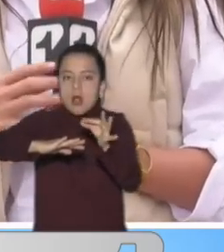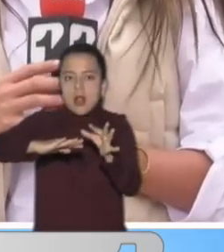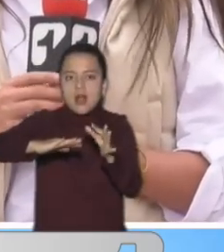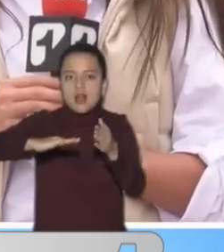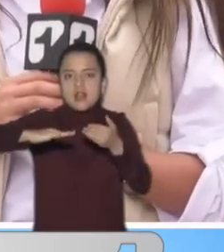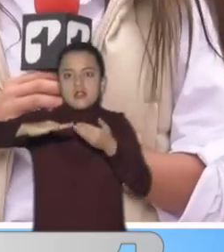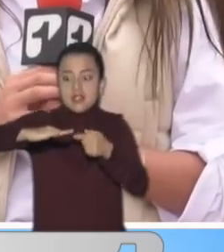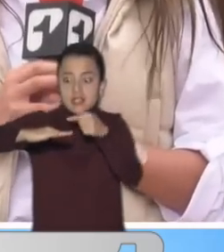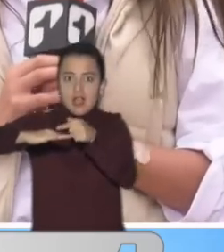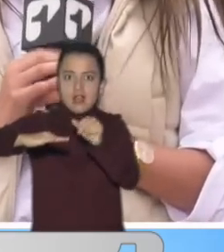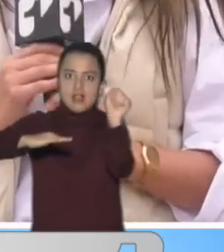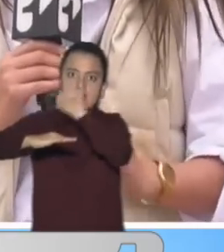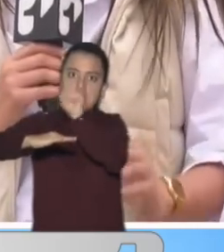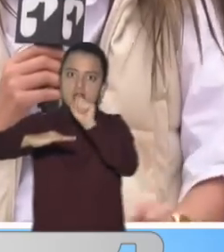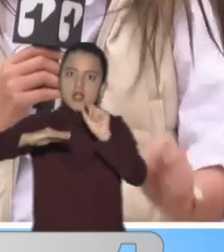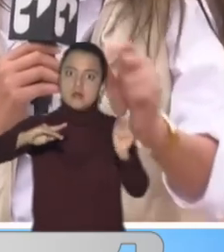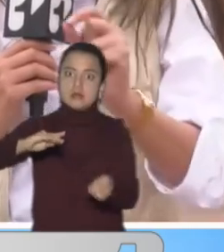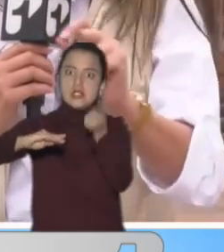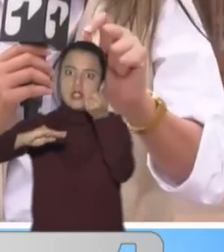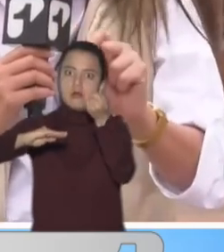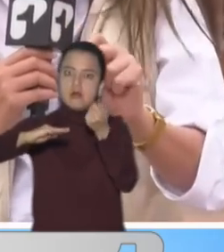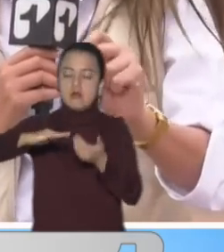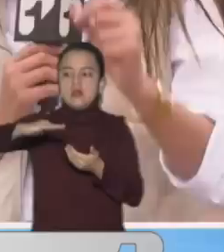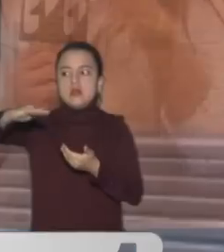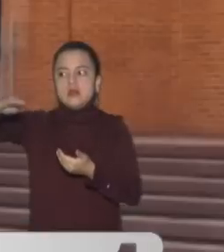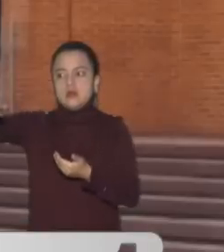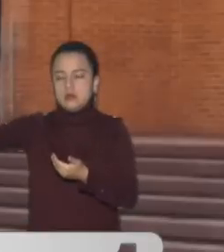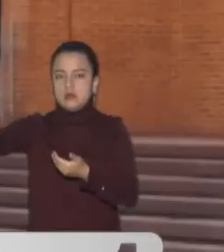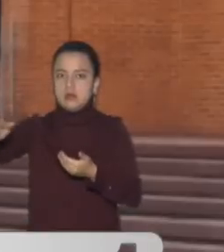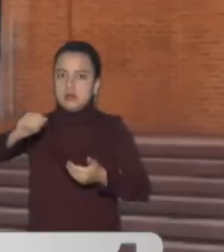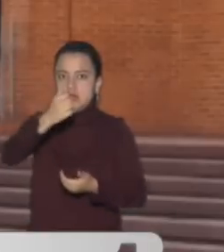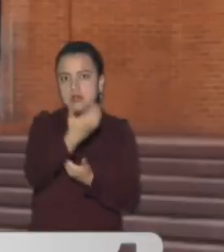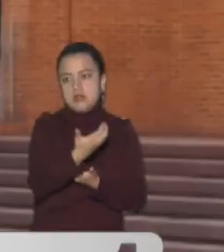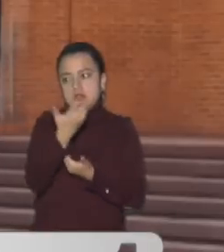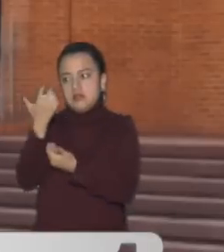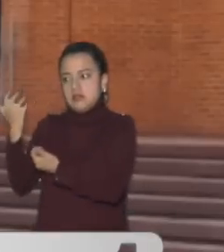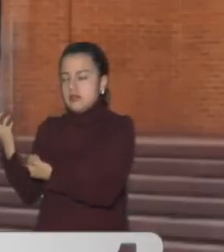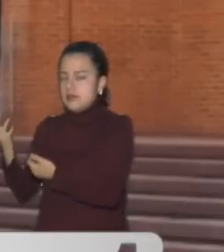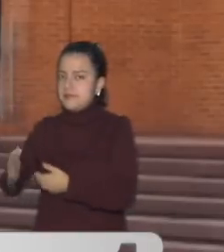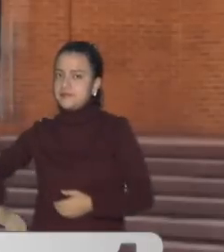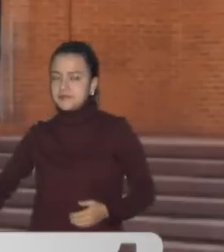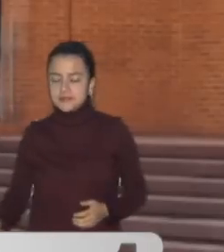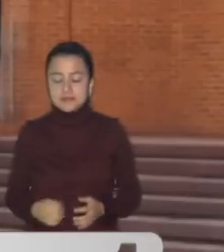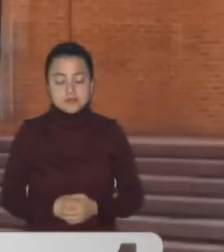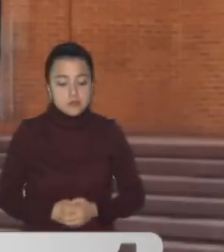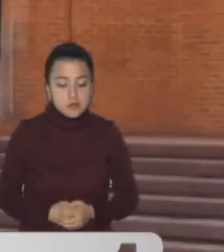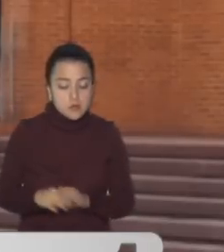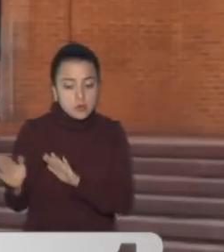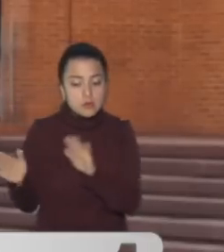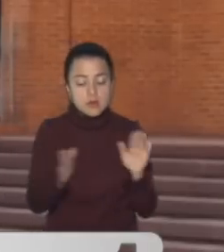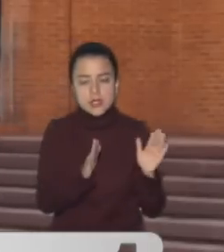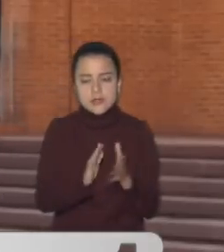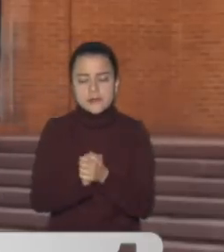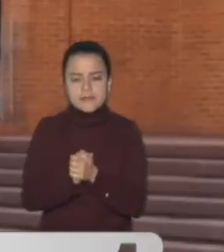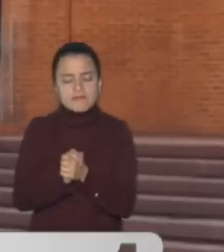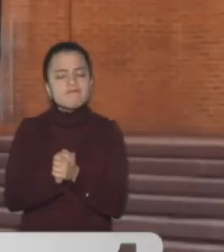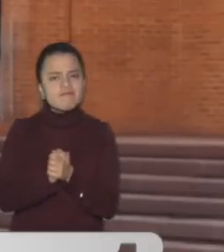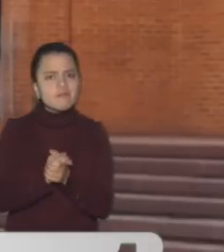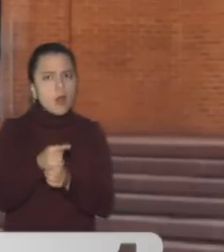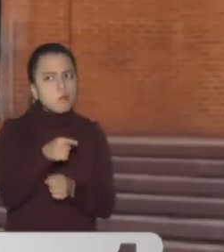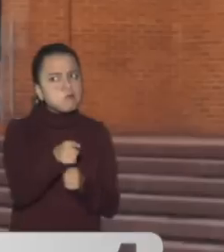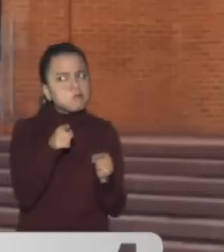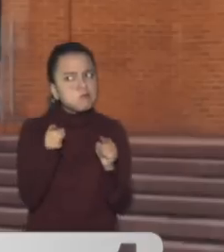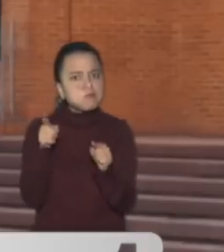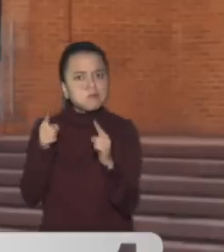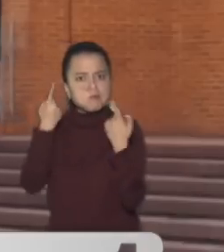medio de esta temporada invernal. Por último, vamos a hablar sobre algo que ha preocupado a los capitalinos durante